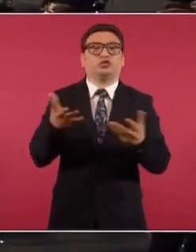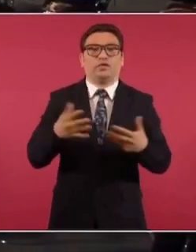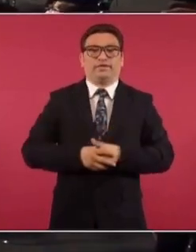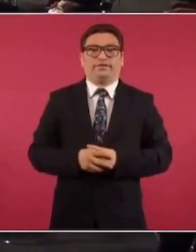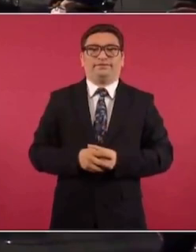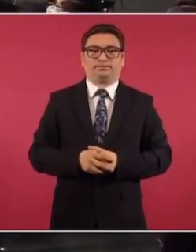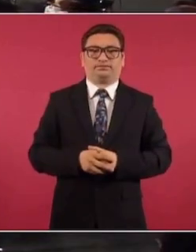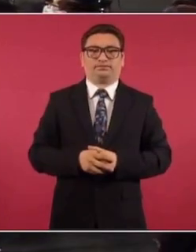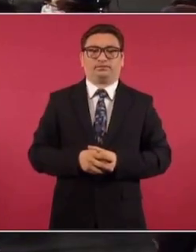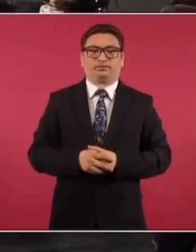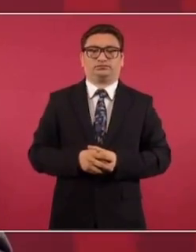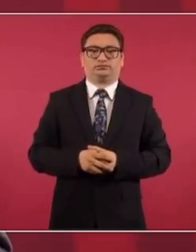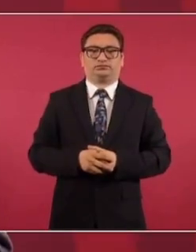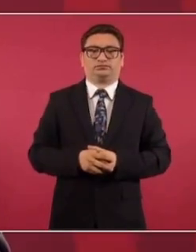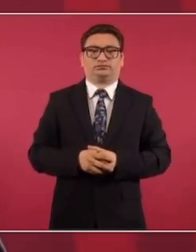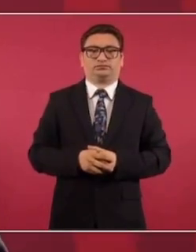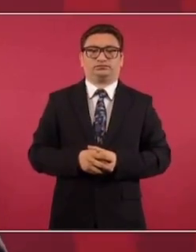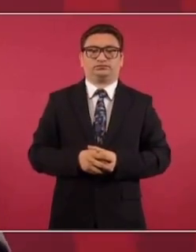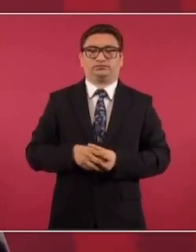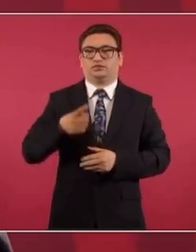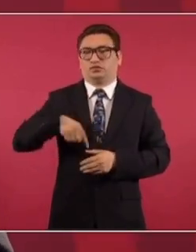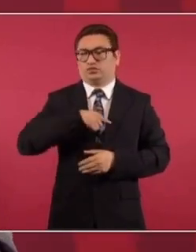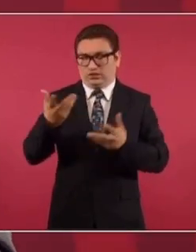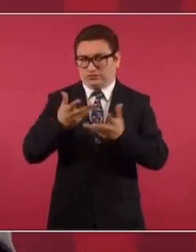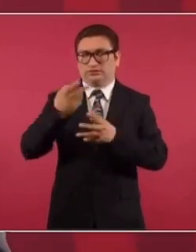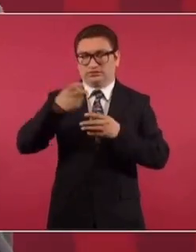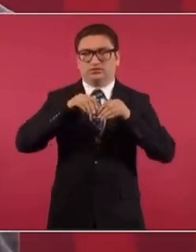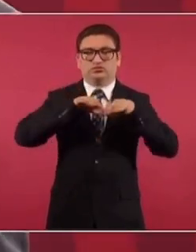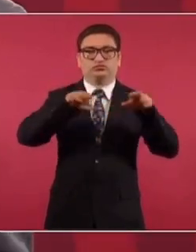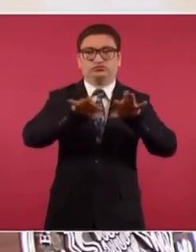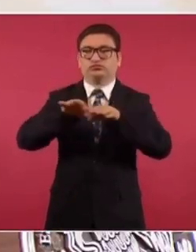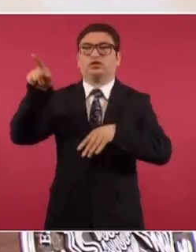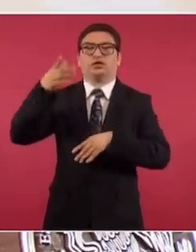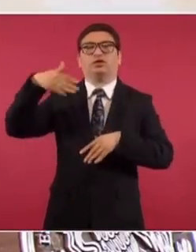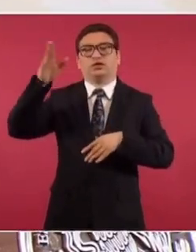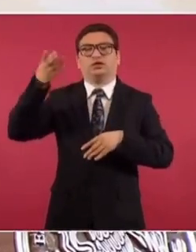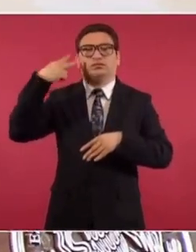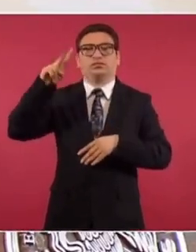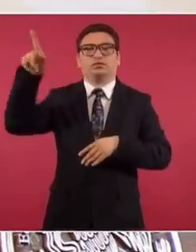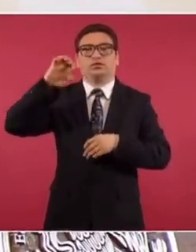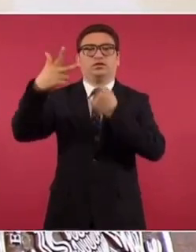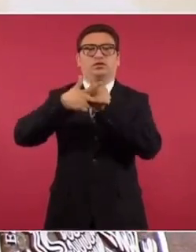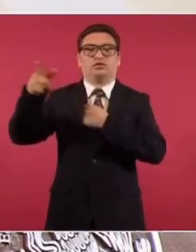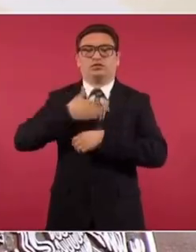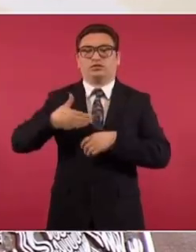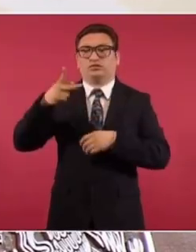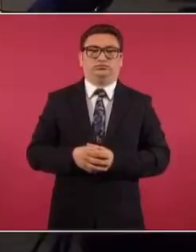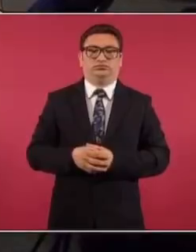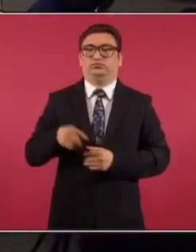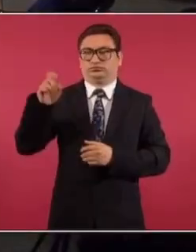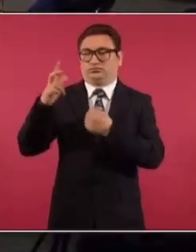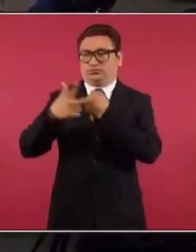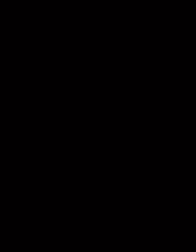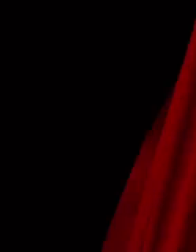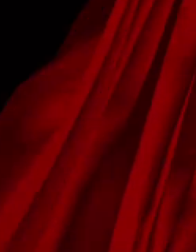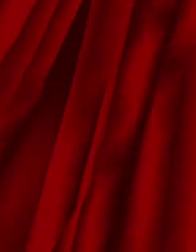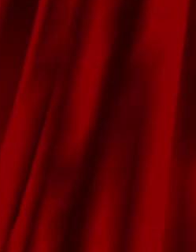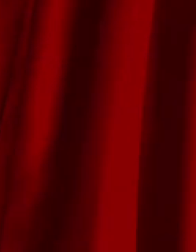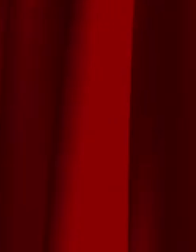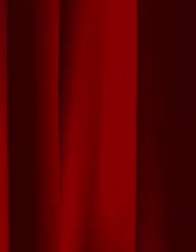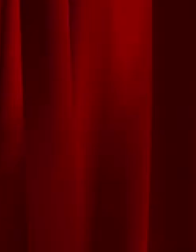no estar haciendo pues publicidad allá en Europa el presidente de pan acusándome reglamento